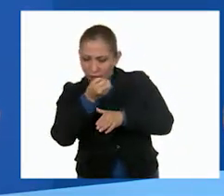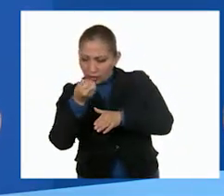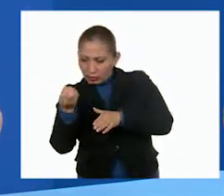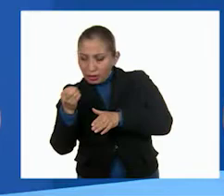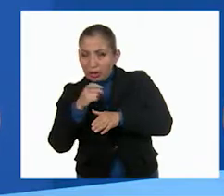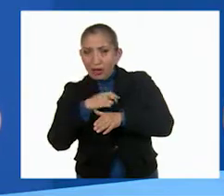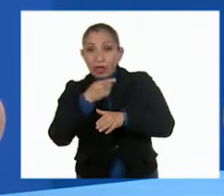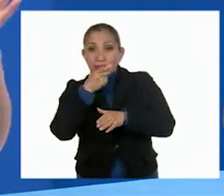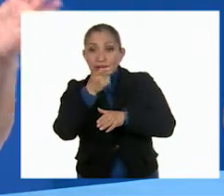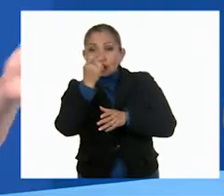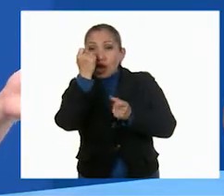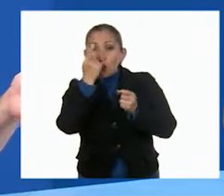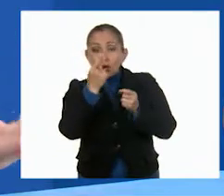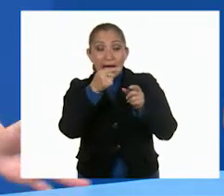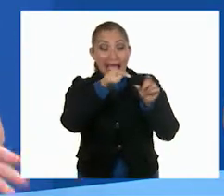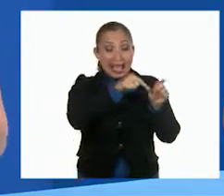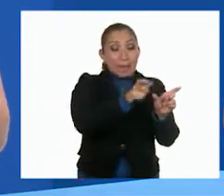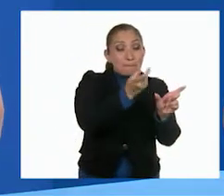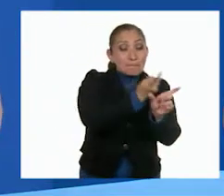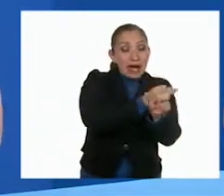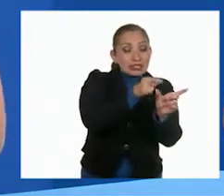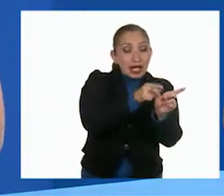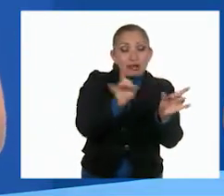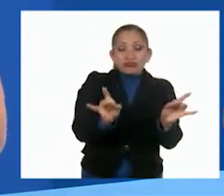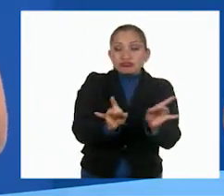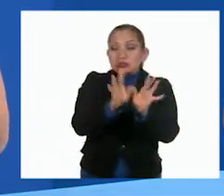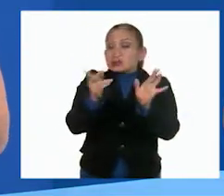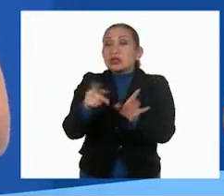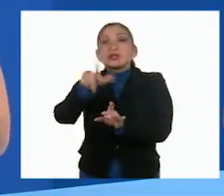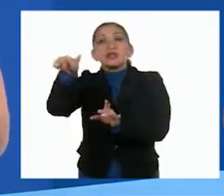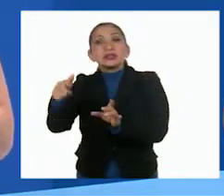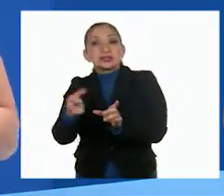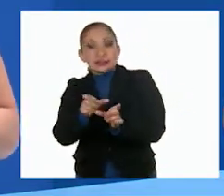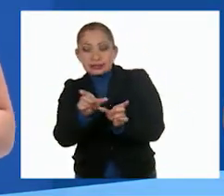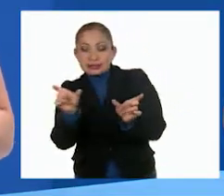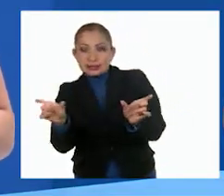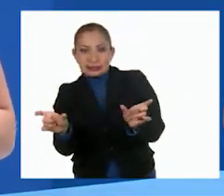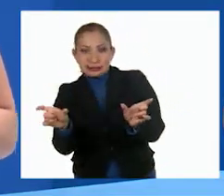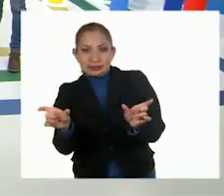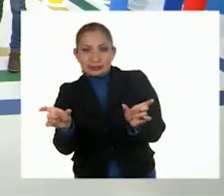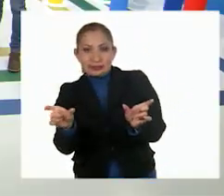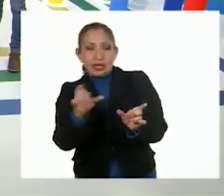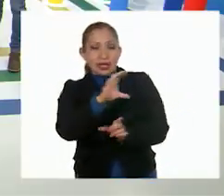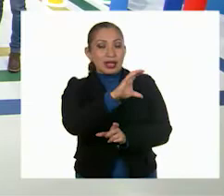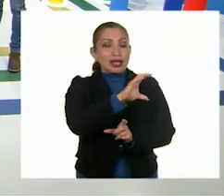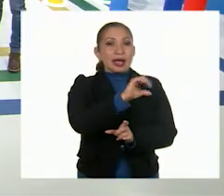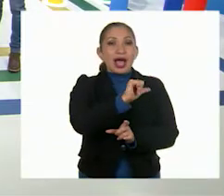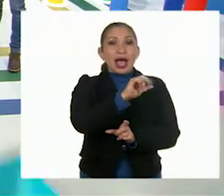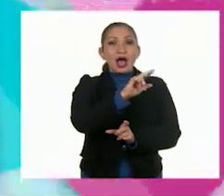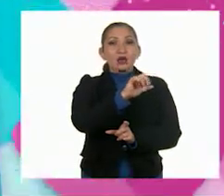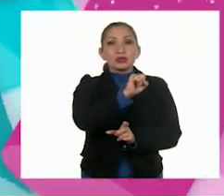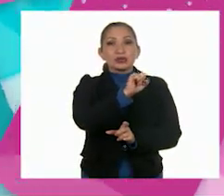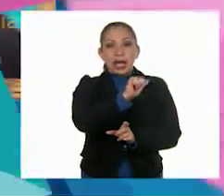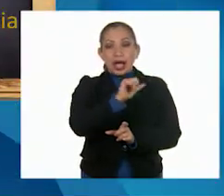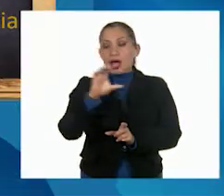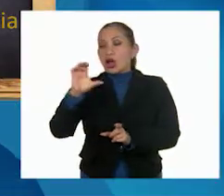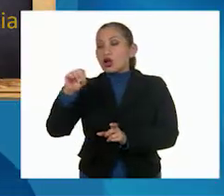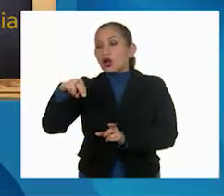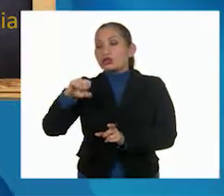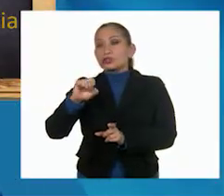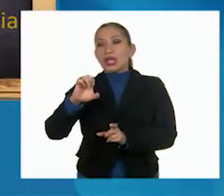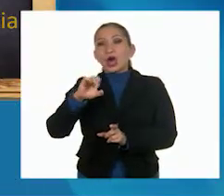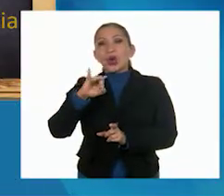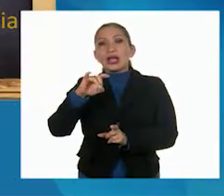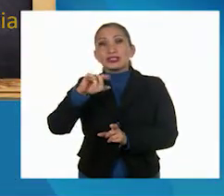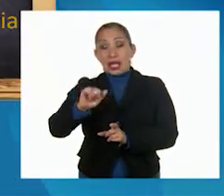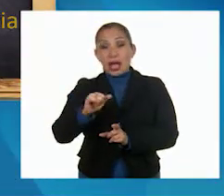pues, mencionan una causa y su consecuencia. Ajá. Exactamente. Okay. Por ejemplo, quien